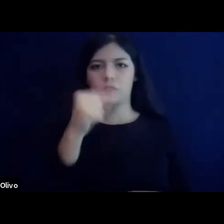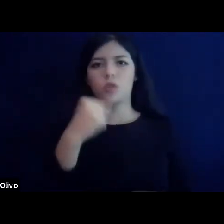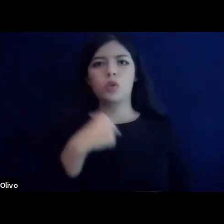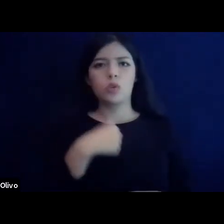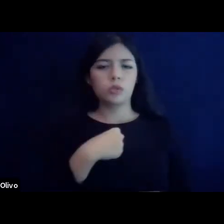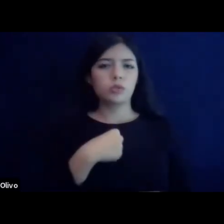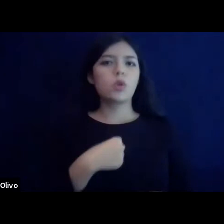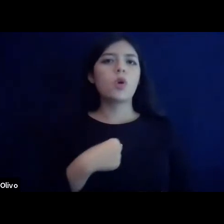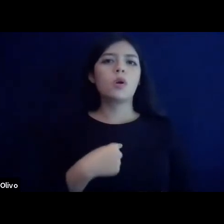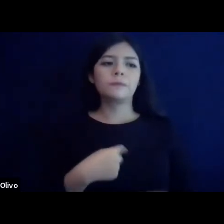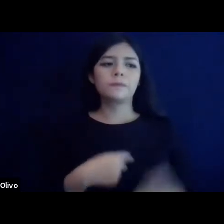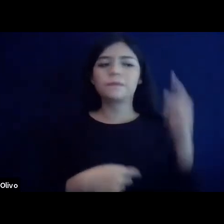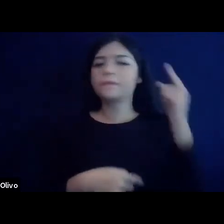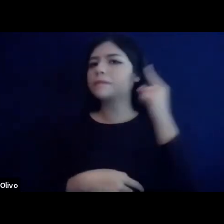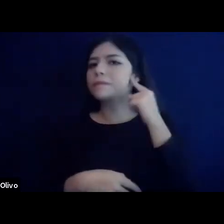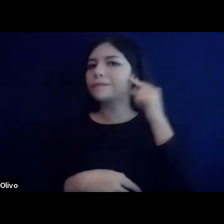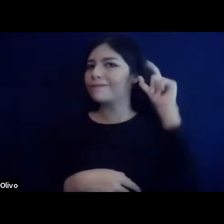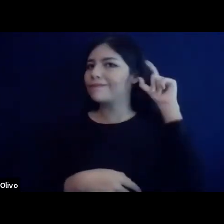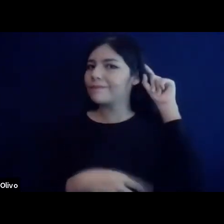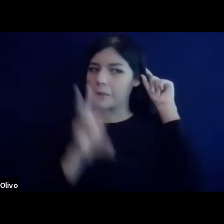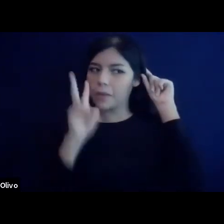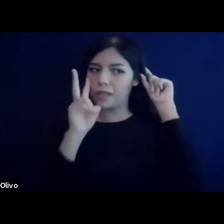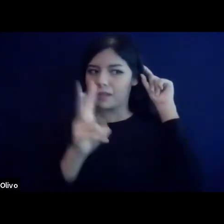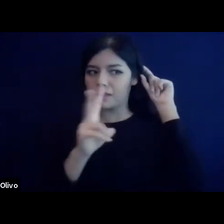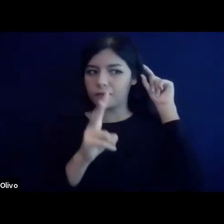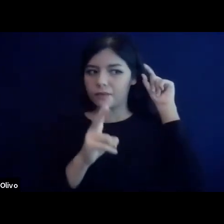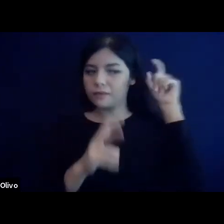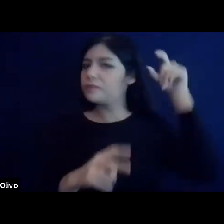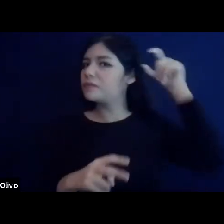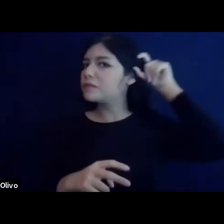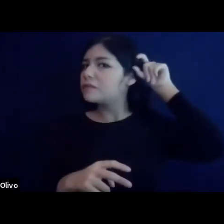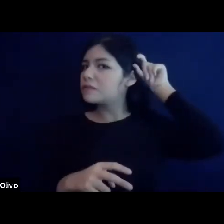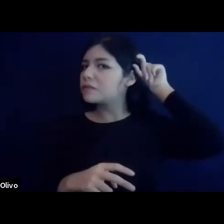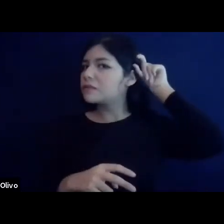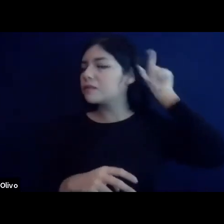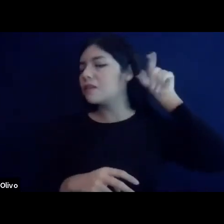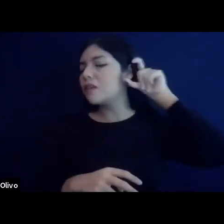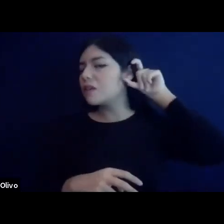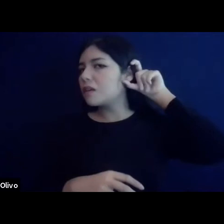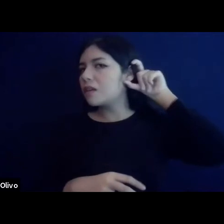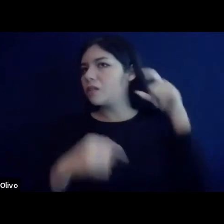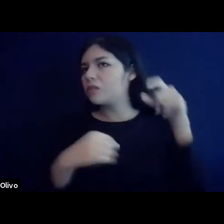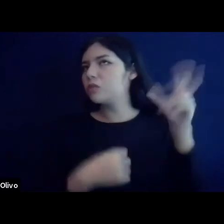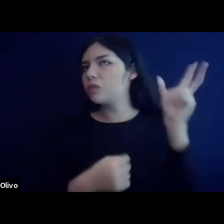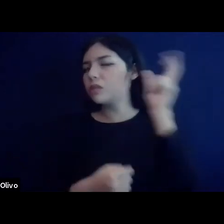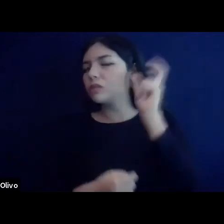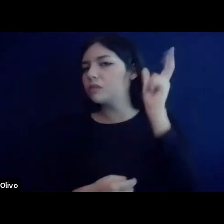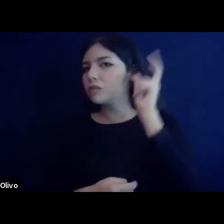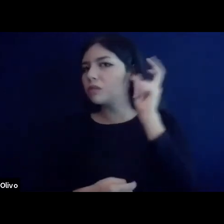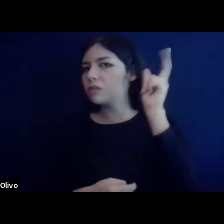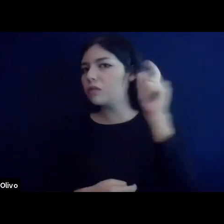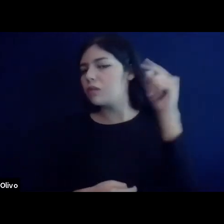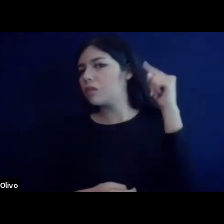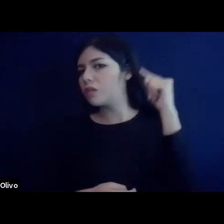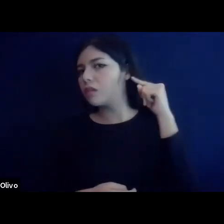del lado izquierdo, donde traigo el implante coclear, pero cuando me hablan, entonces